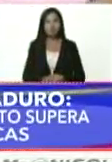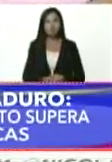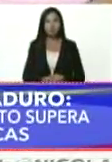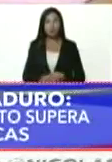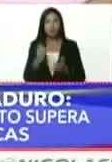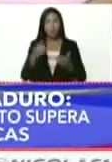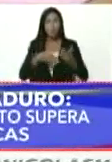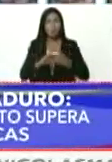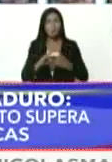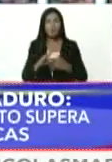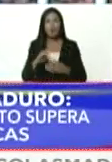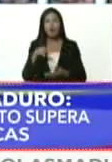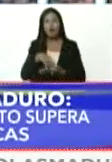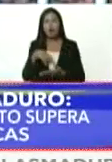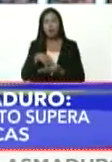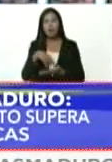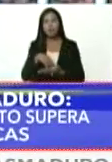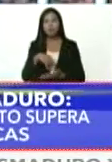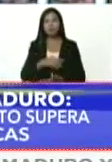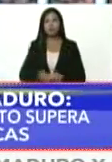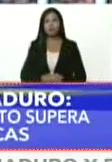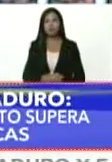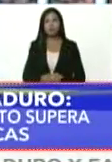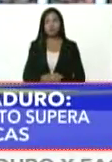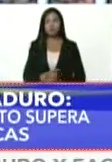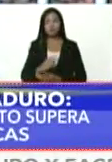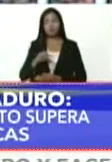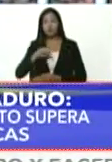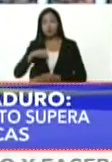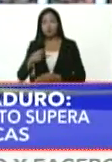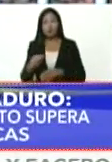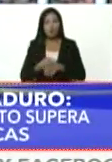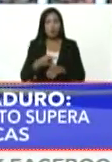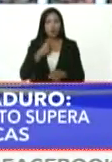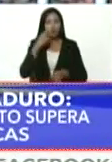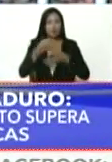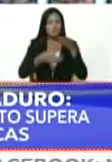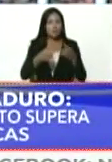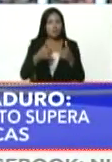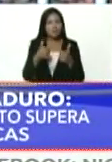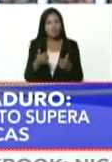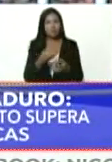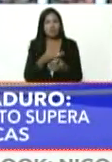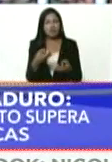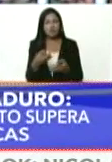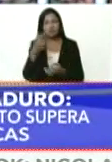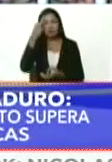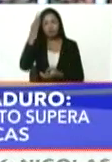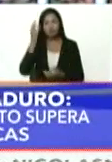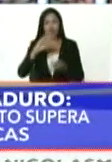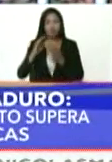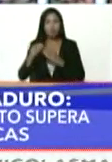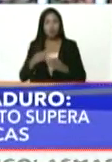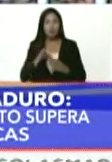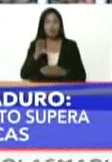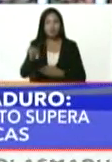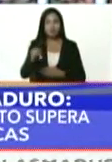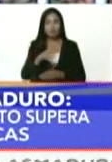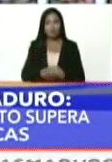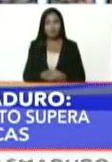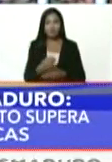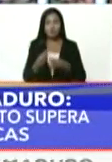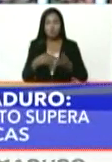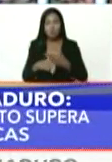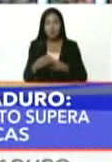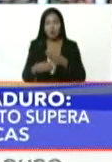Ahora vámonos a Carabobo, para que nuestro gobernador le explique muy bien a los consejos comunales del país cómo han hecho